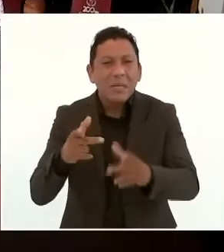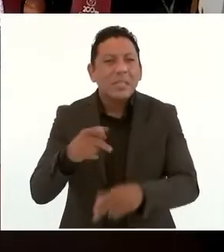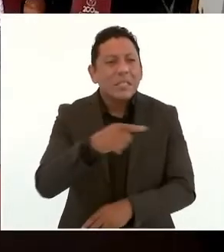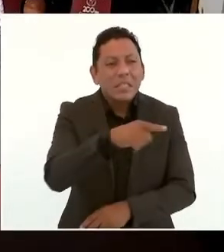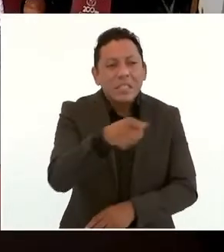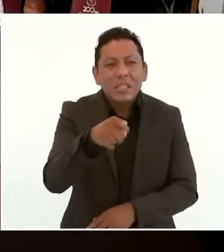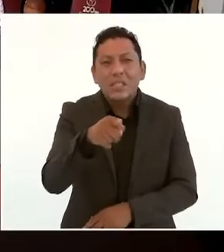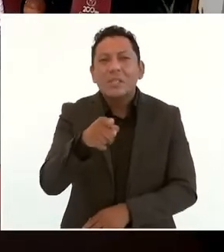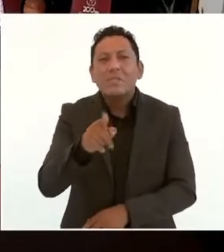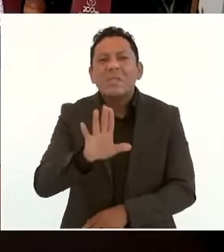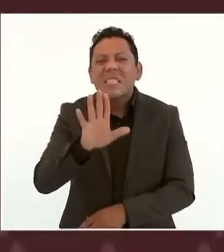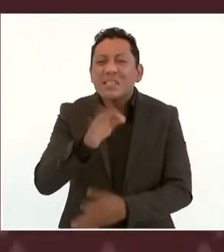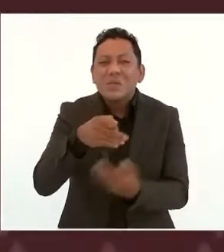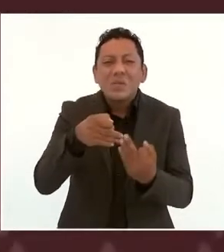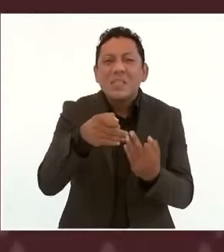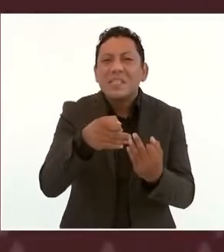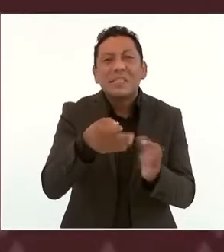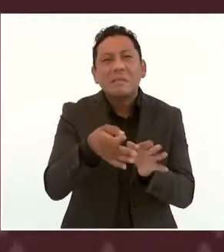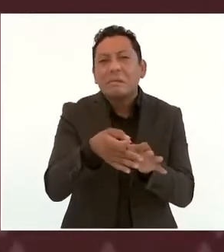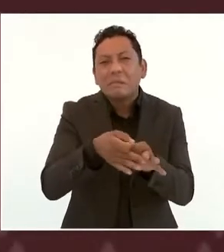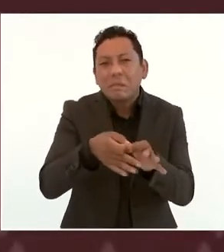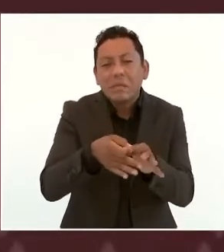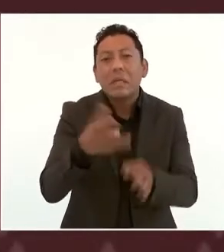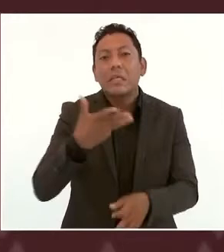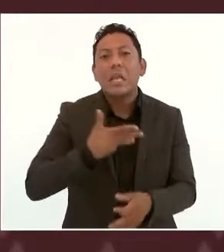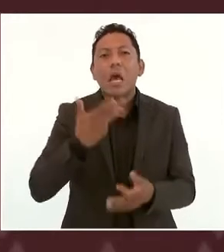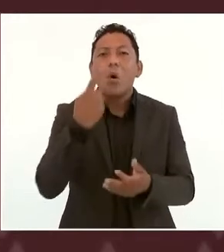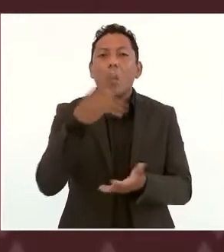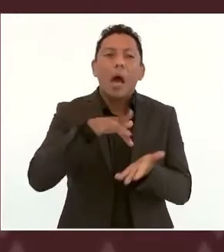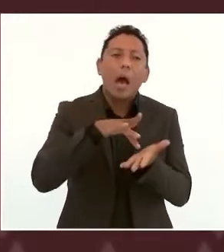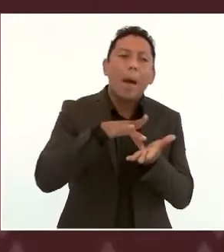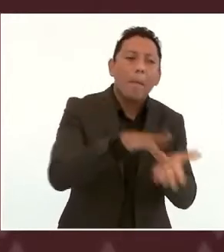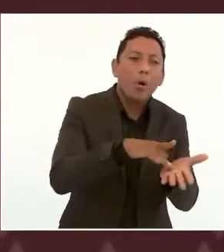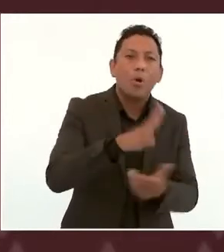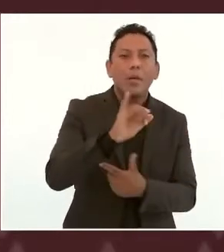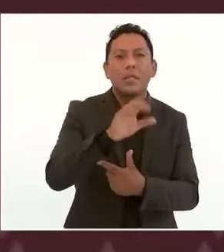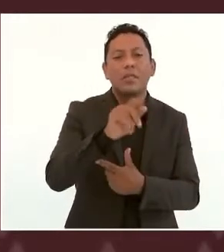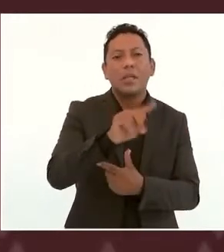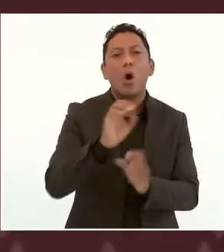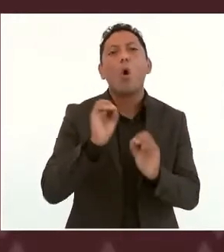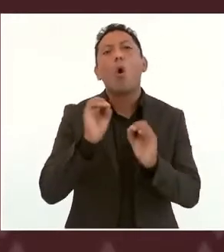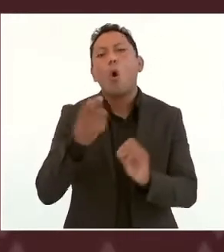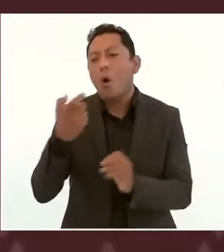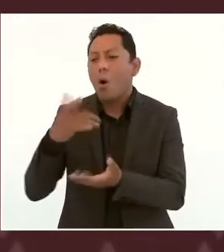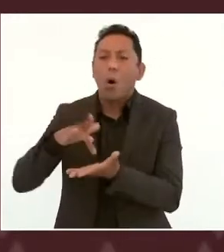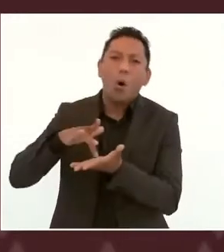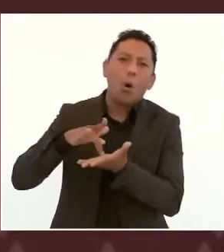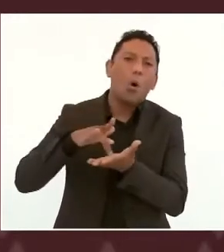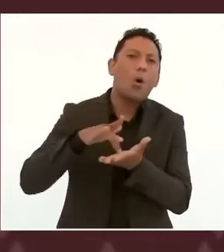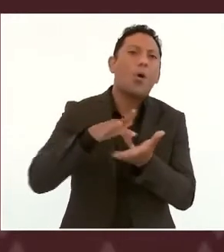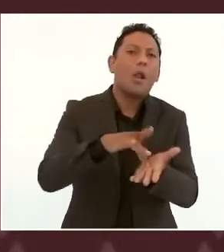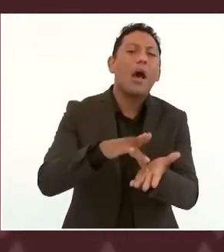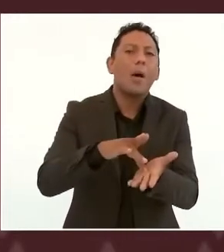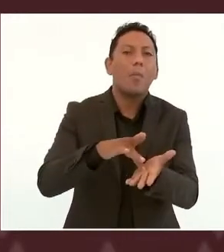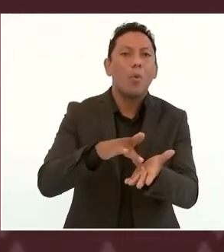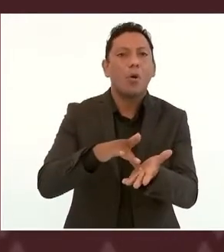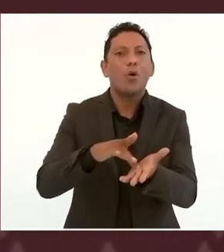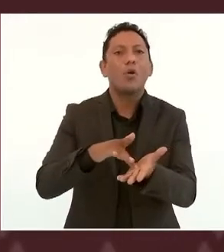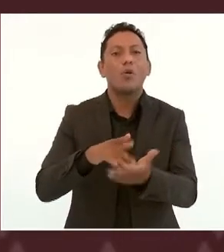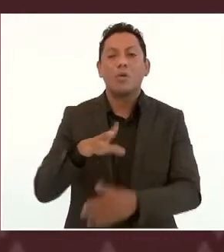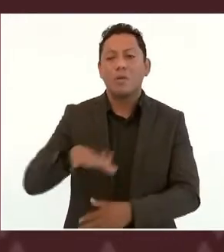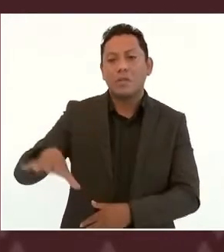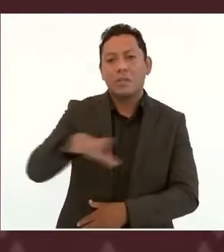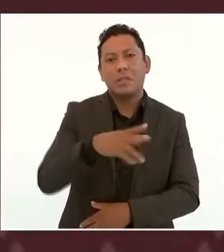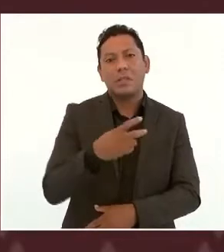llega cuando menos un programa de bienestar o se obtiene un ingreso que proviene del presupuesto